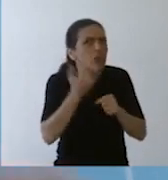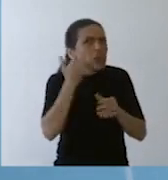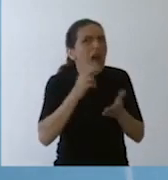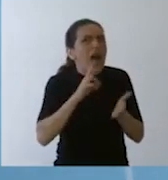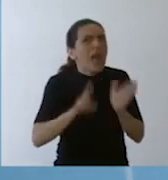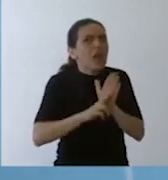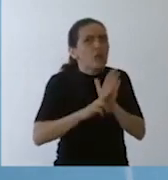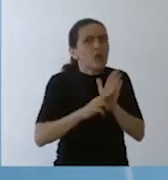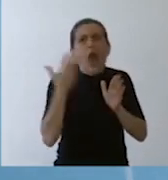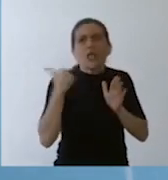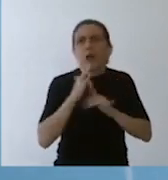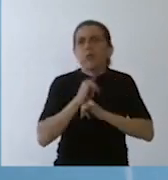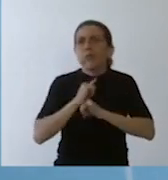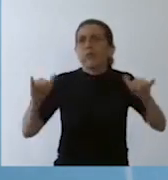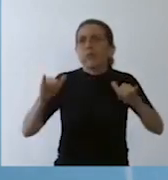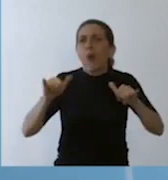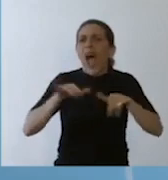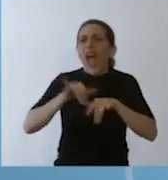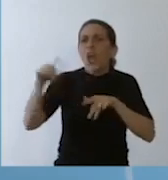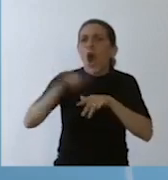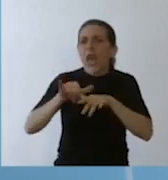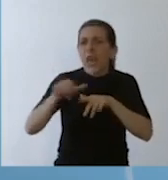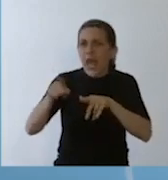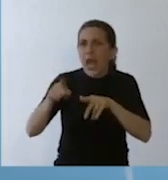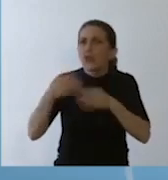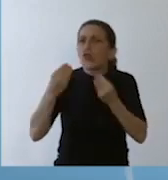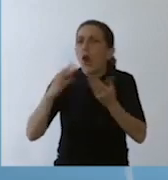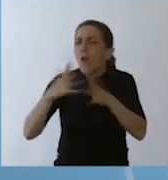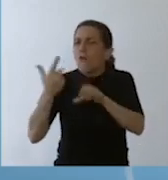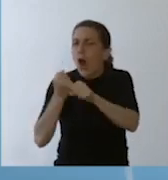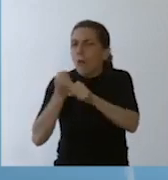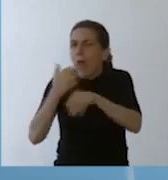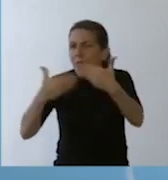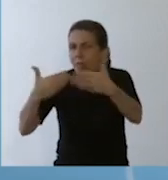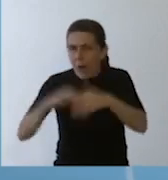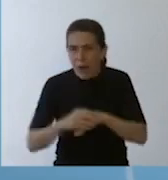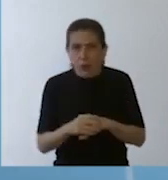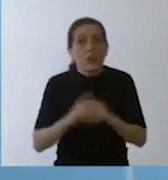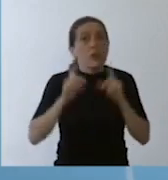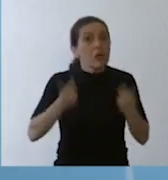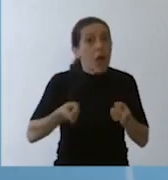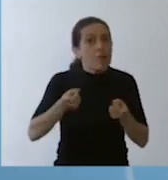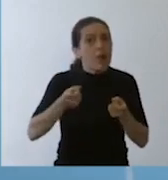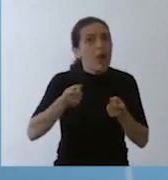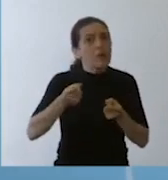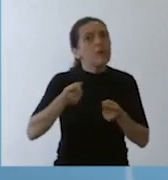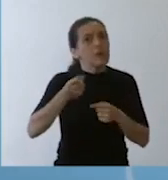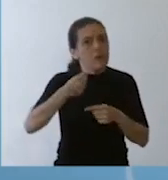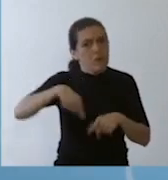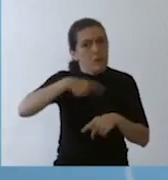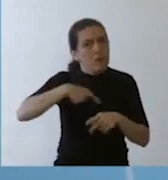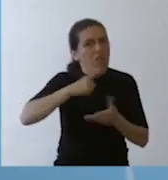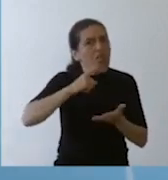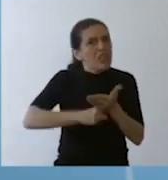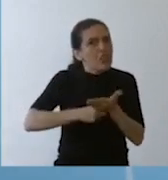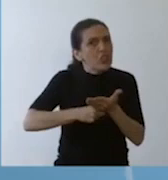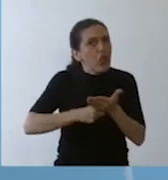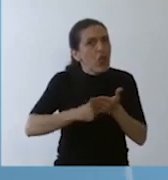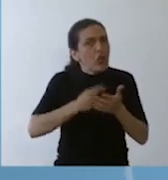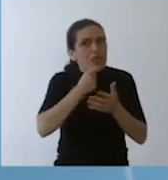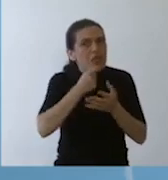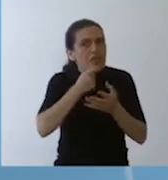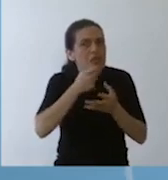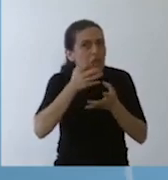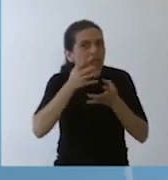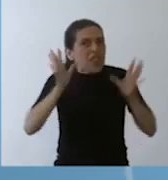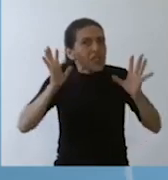notificó ayer a las aerolíneas de qué manera podían operar. También nos faculta para tomar medidas extraordinarias y si